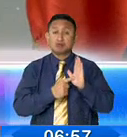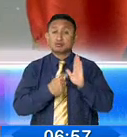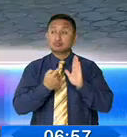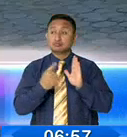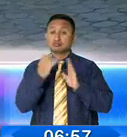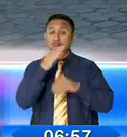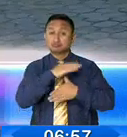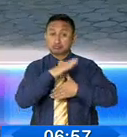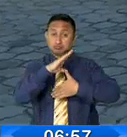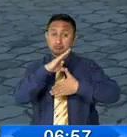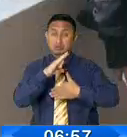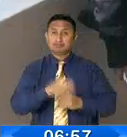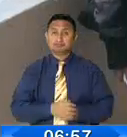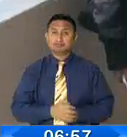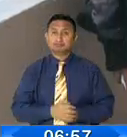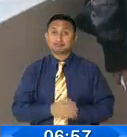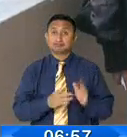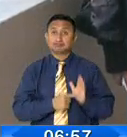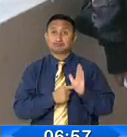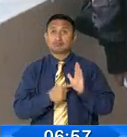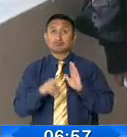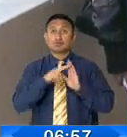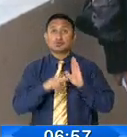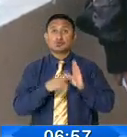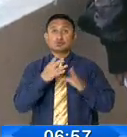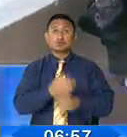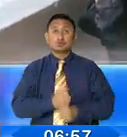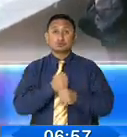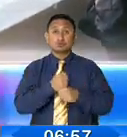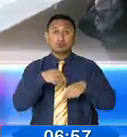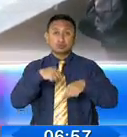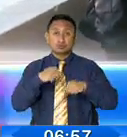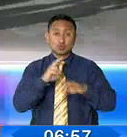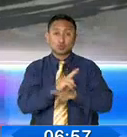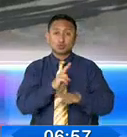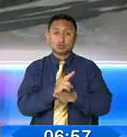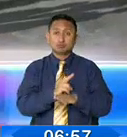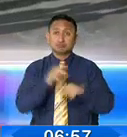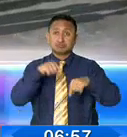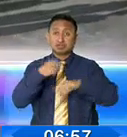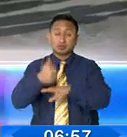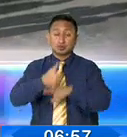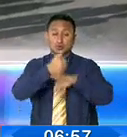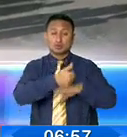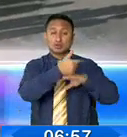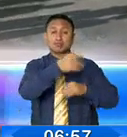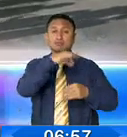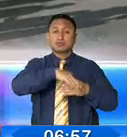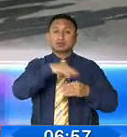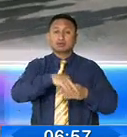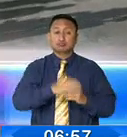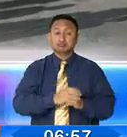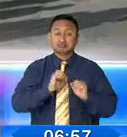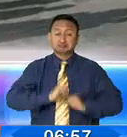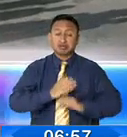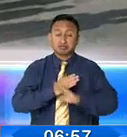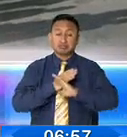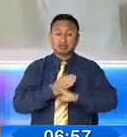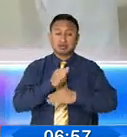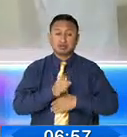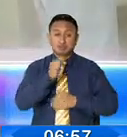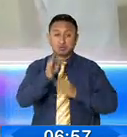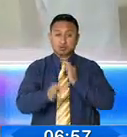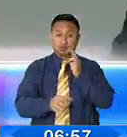Por otro lado, se resaltó las medidas de bioseguridad aplicadas por las autoridades electorales para enfrentar el